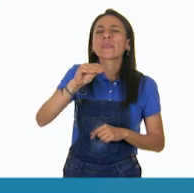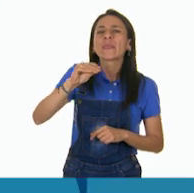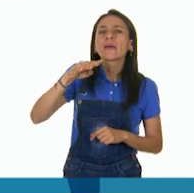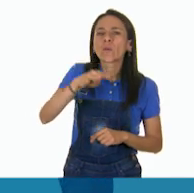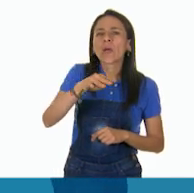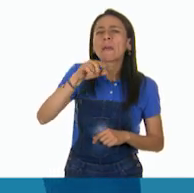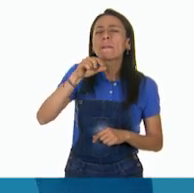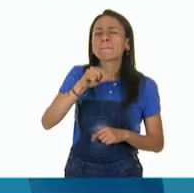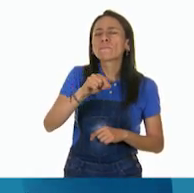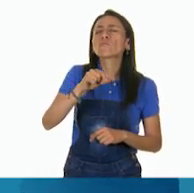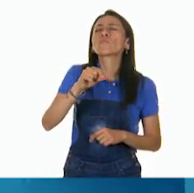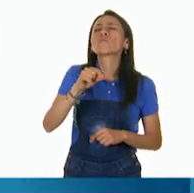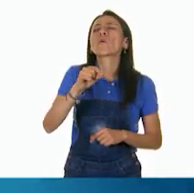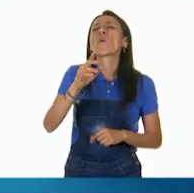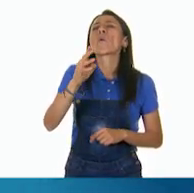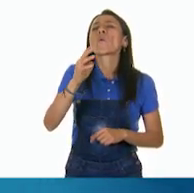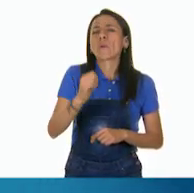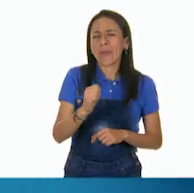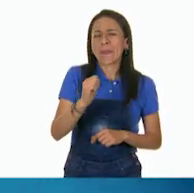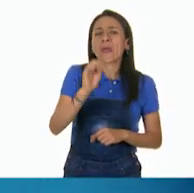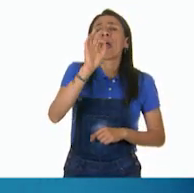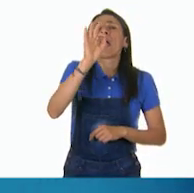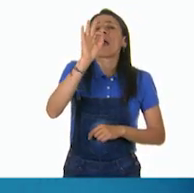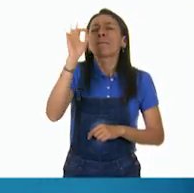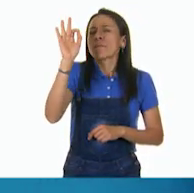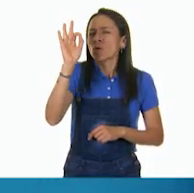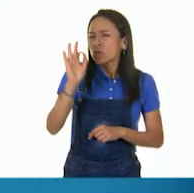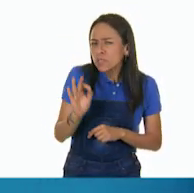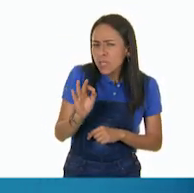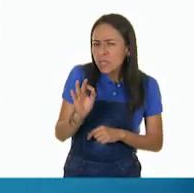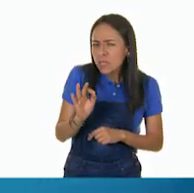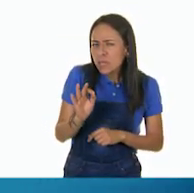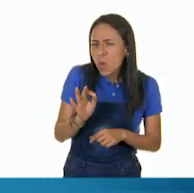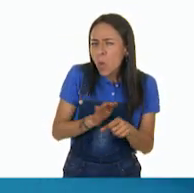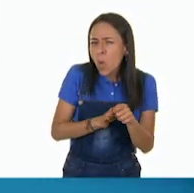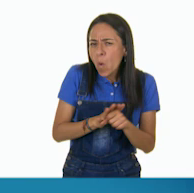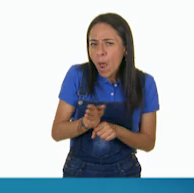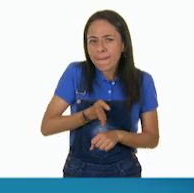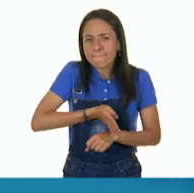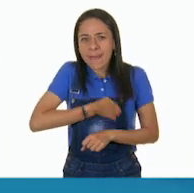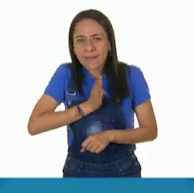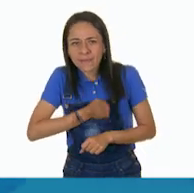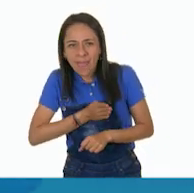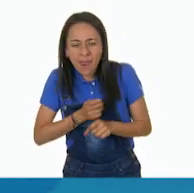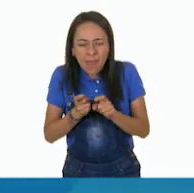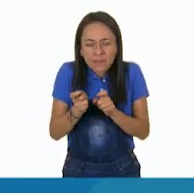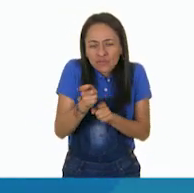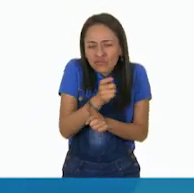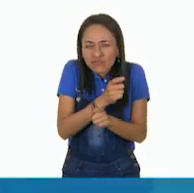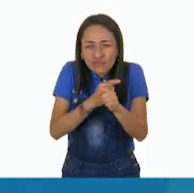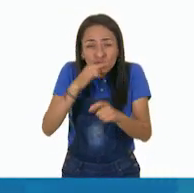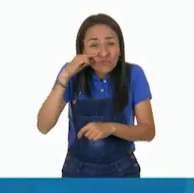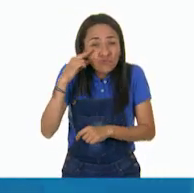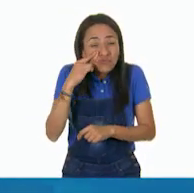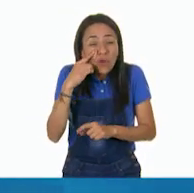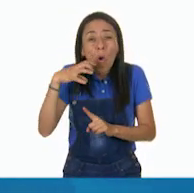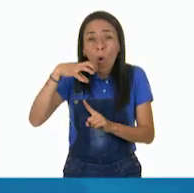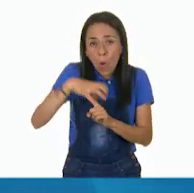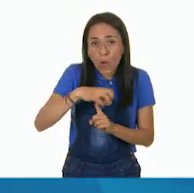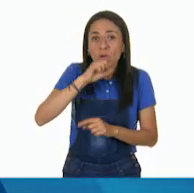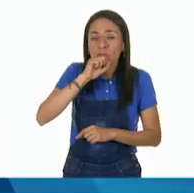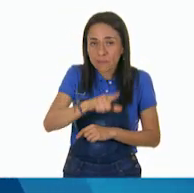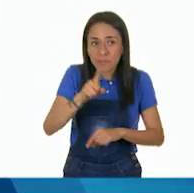99.9 por ciento de los gérmenes bacterias y hongos aquí